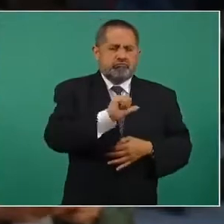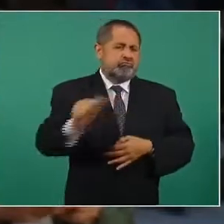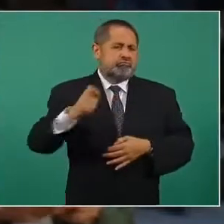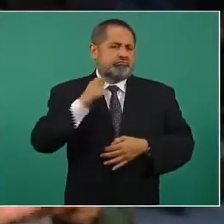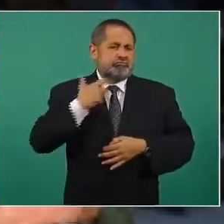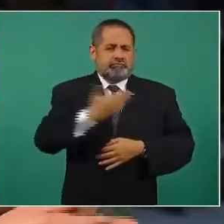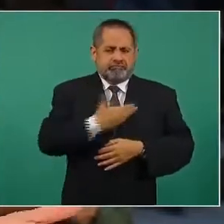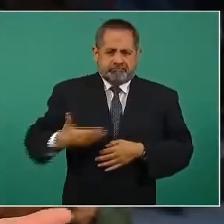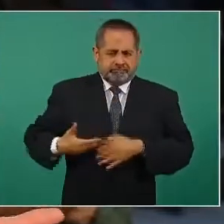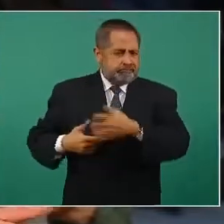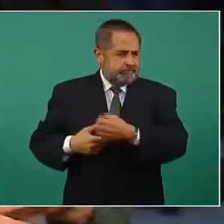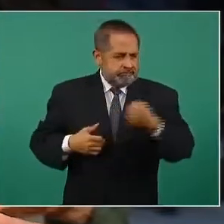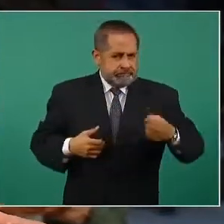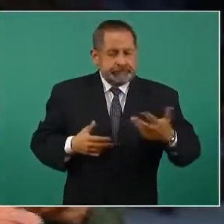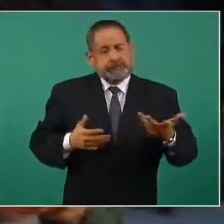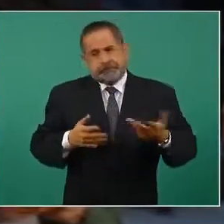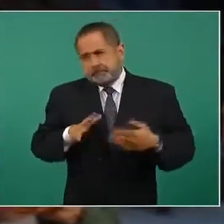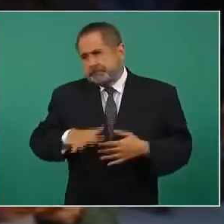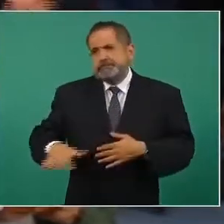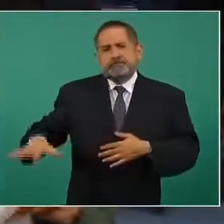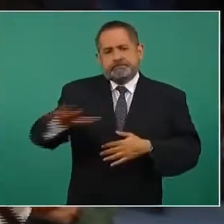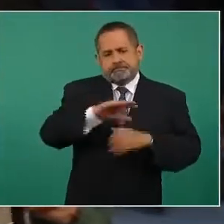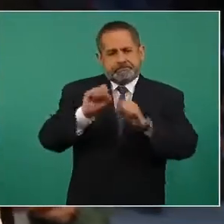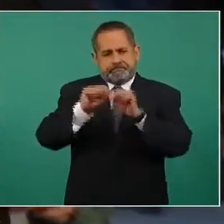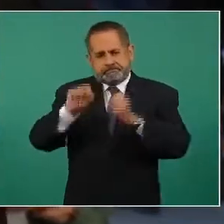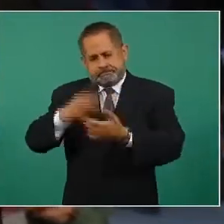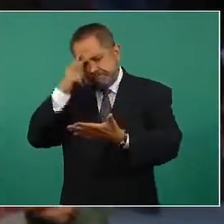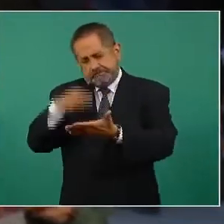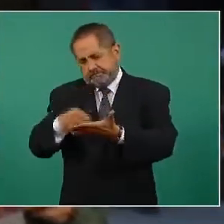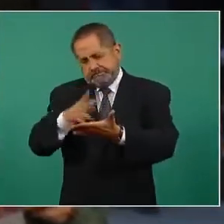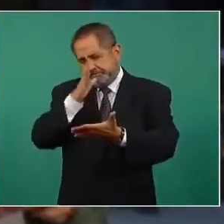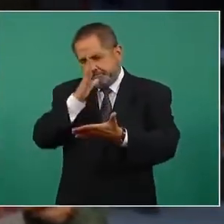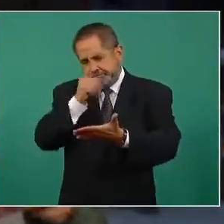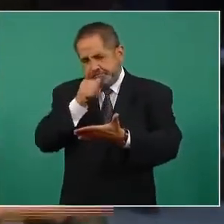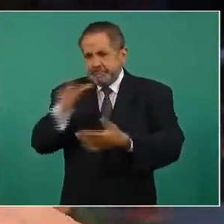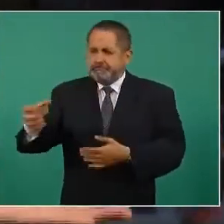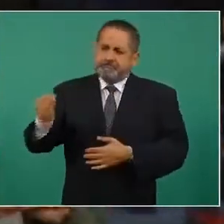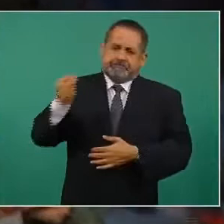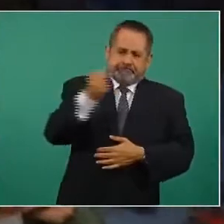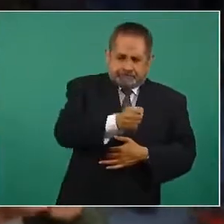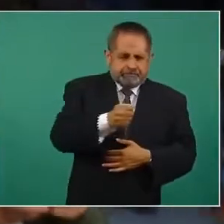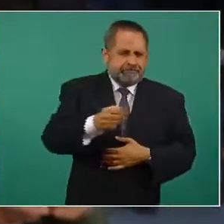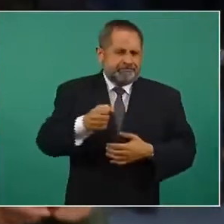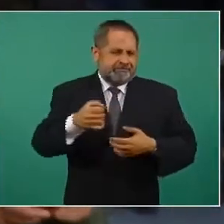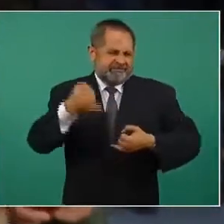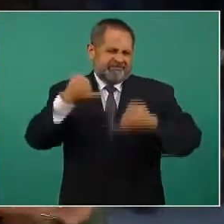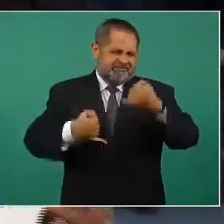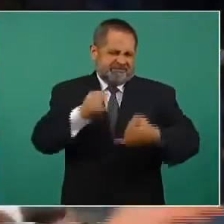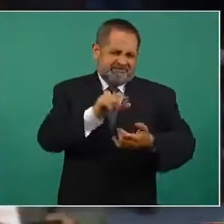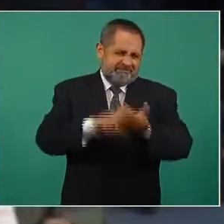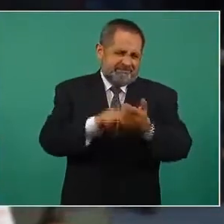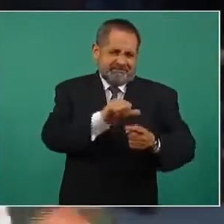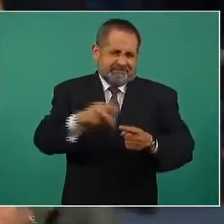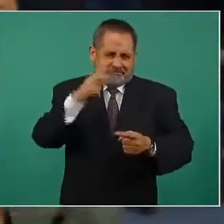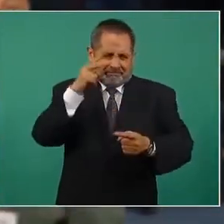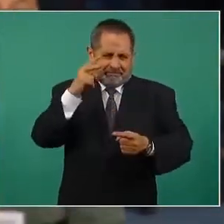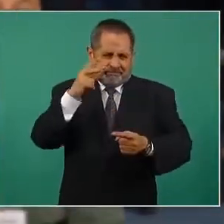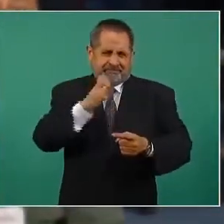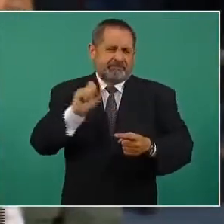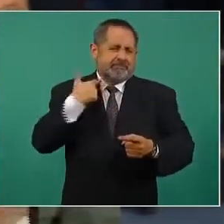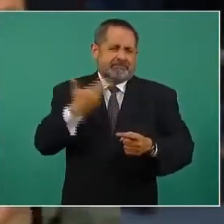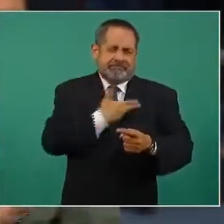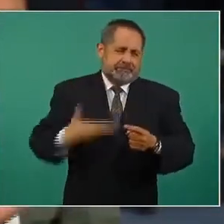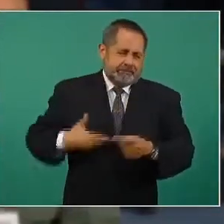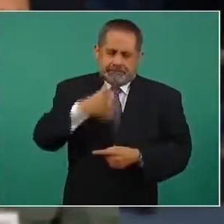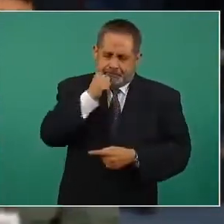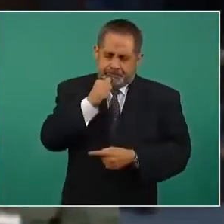sistema mexicano no lo va a permitir, porque así está planteado, porque lo hicieron para que toda la corrupción pues